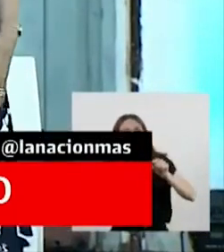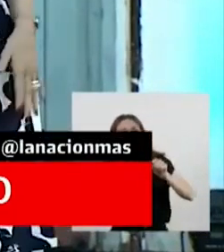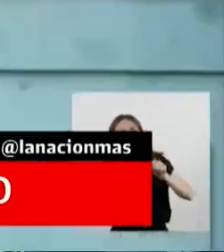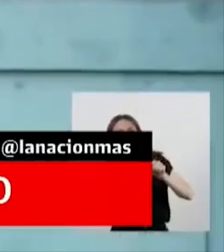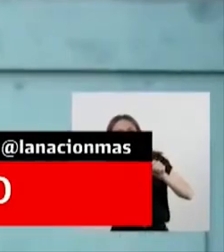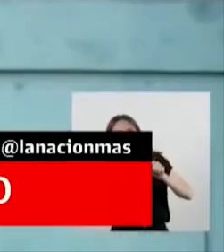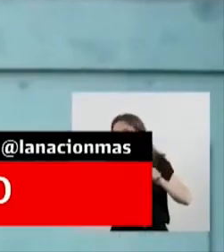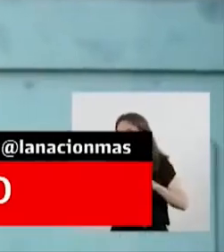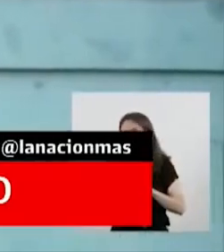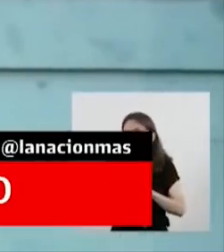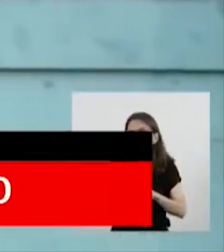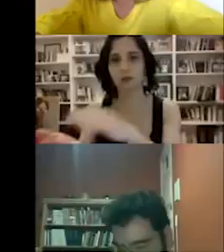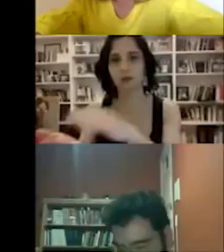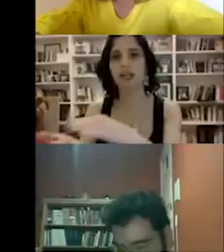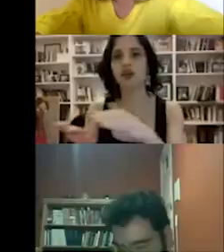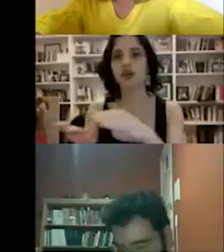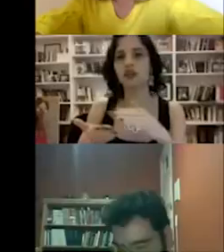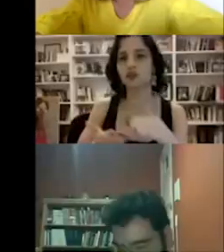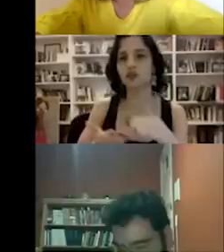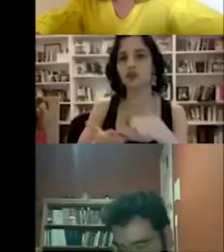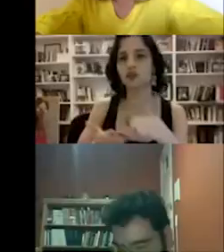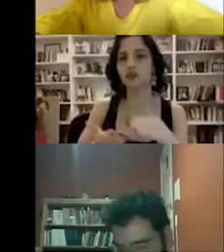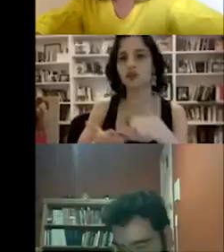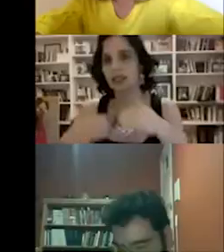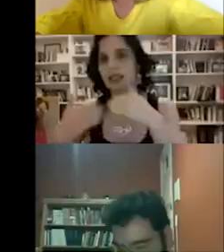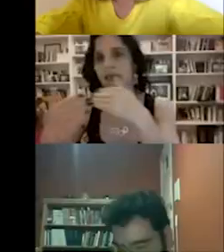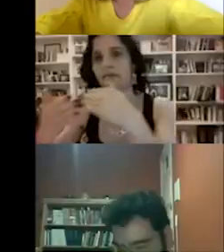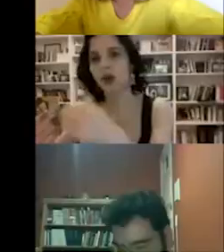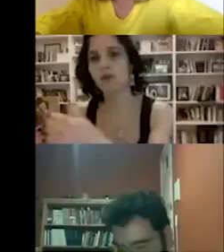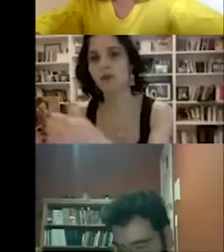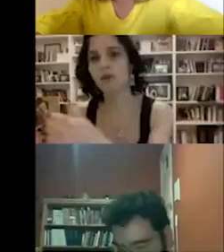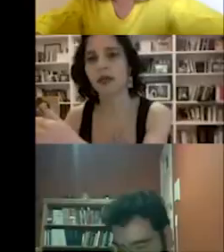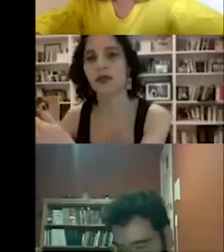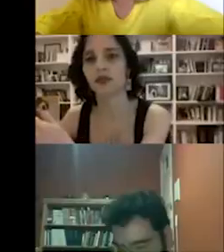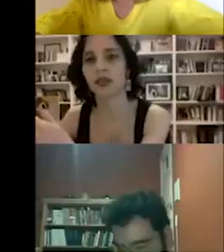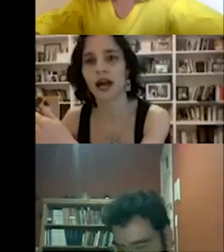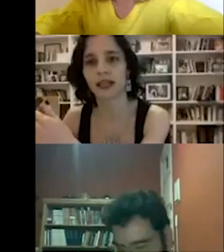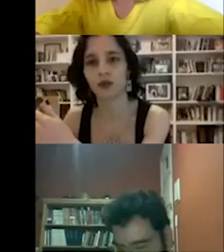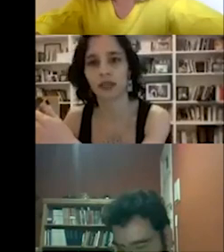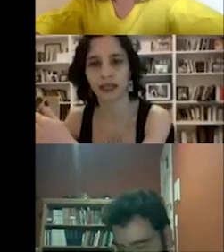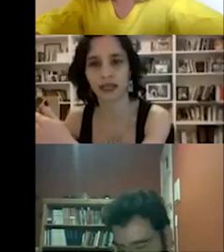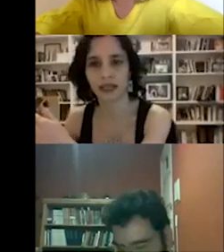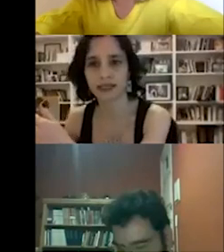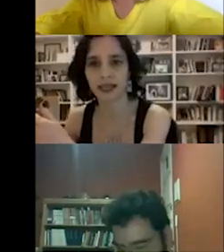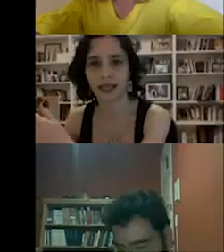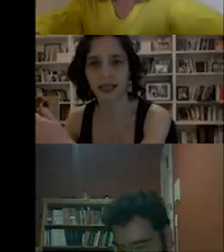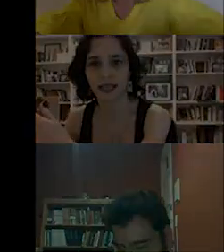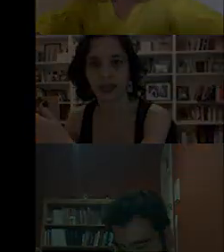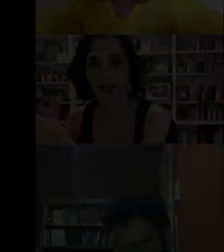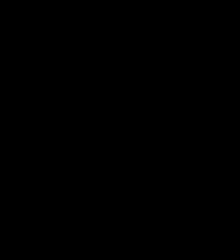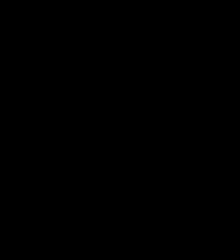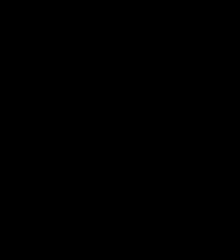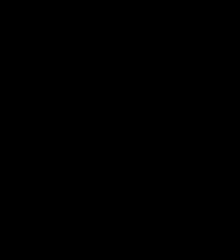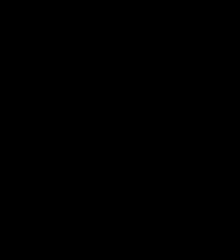propensión, o sea, un menor entusiasmo y se ven menos movidos a retuitear ese